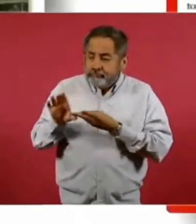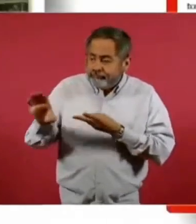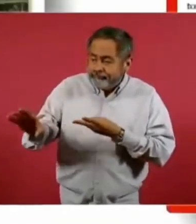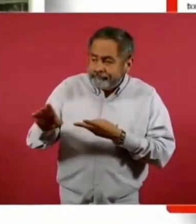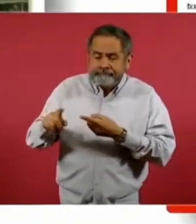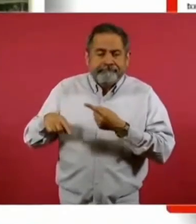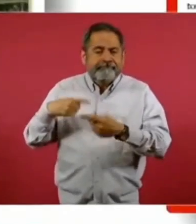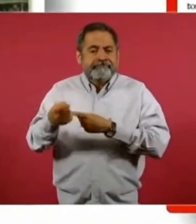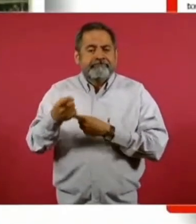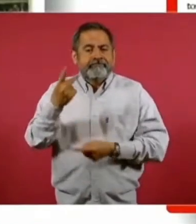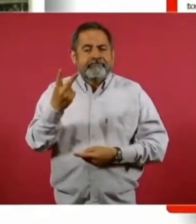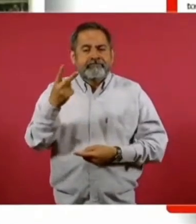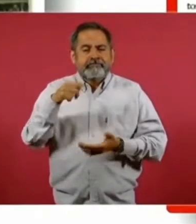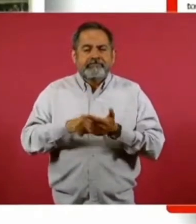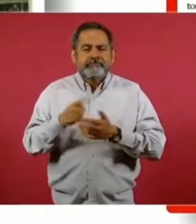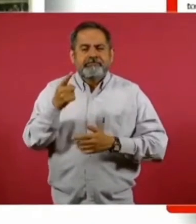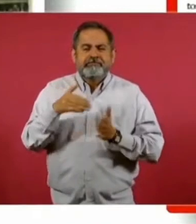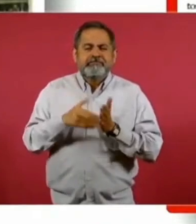gobierno